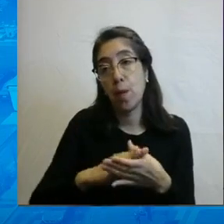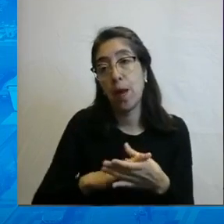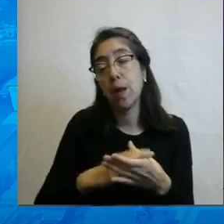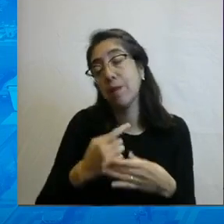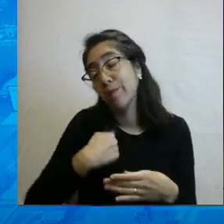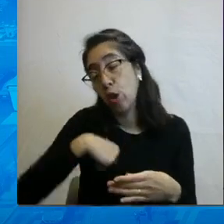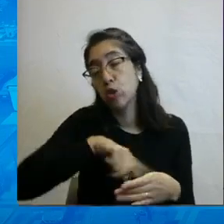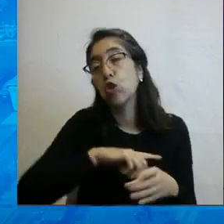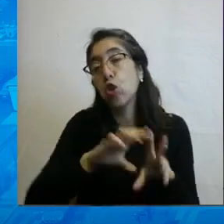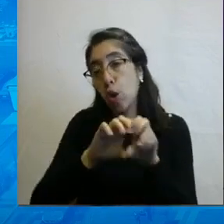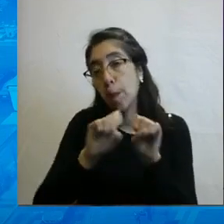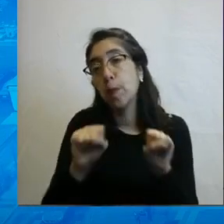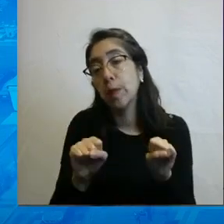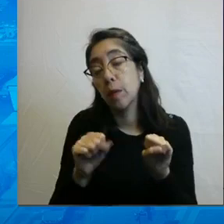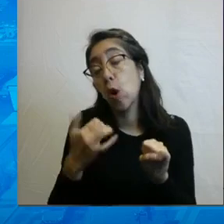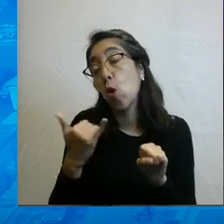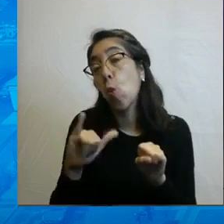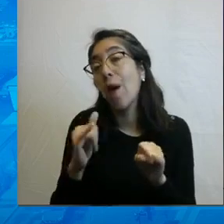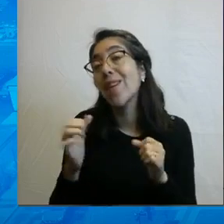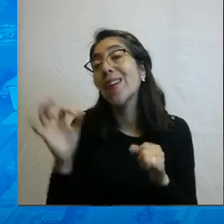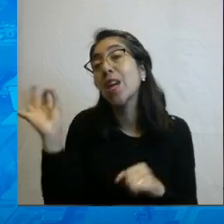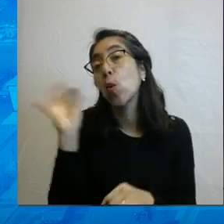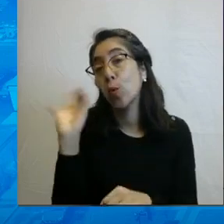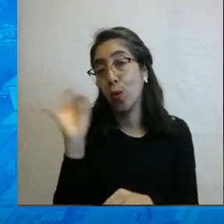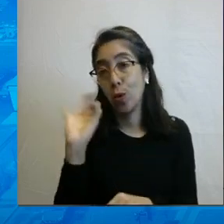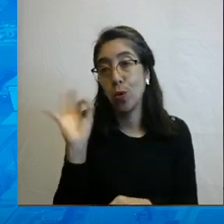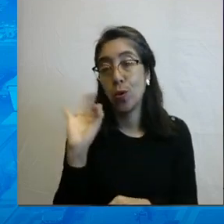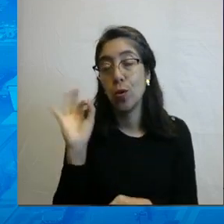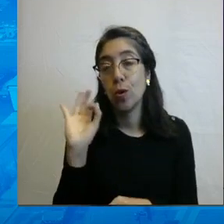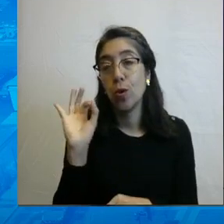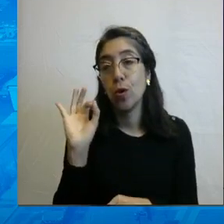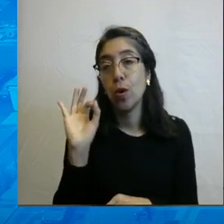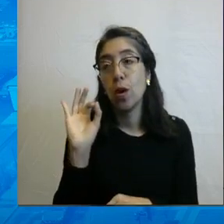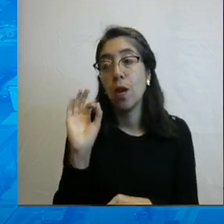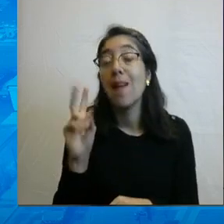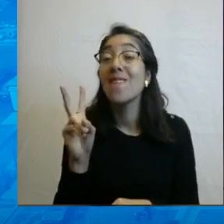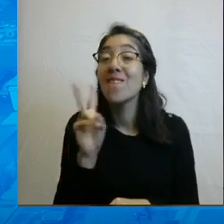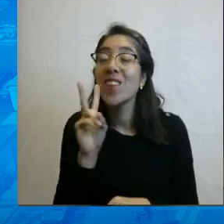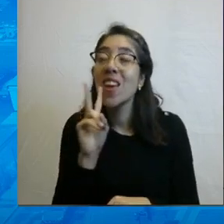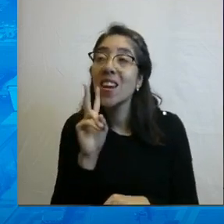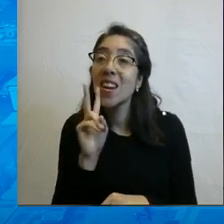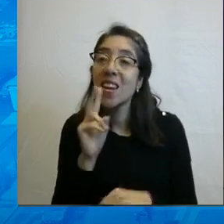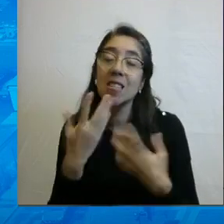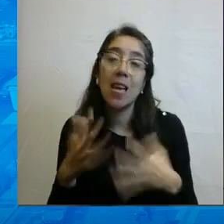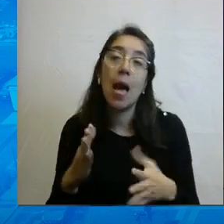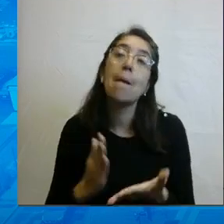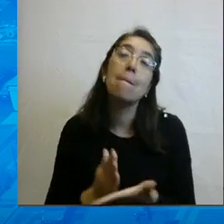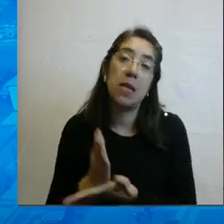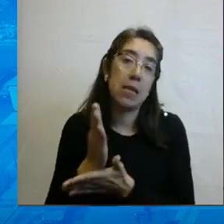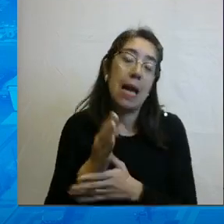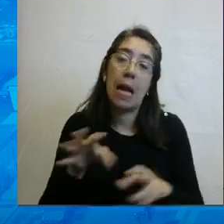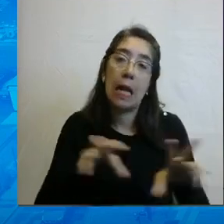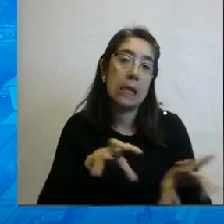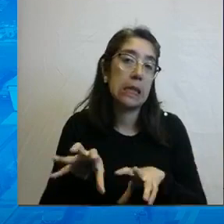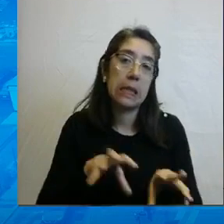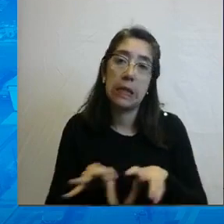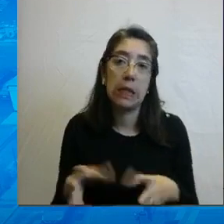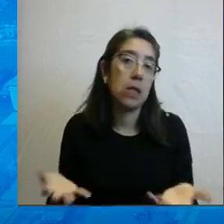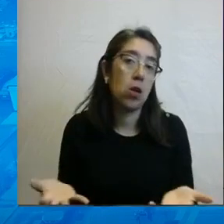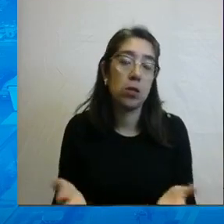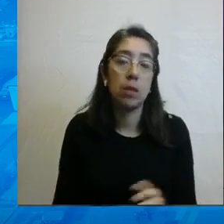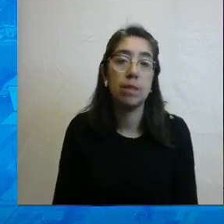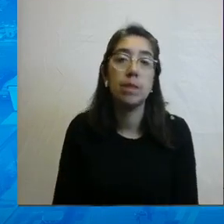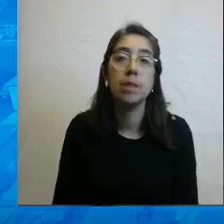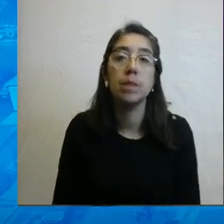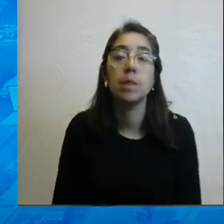ya, y que este jueves nos podamos reunir por si es que hay que realizar alguna acción el día viernes y así podamos contar al menos con algún grado de